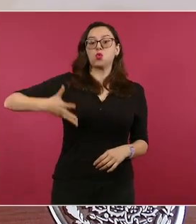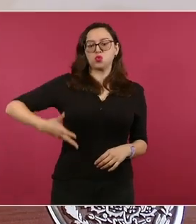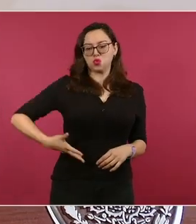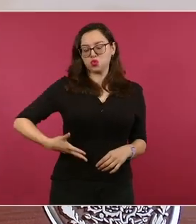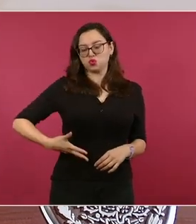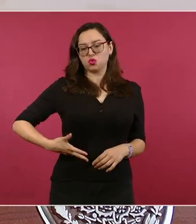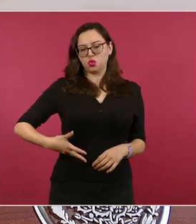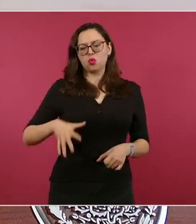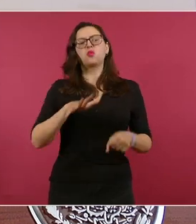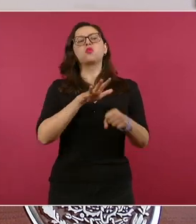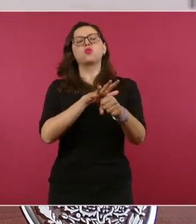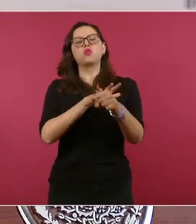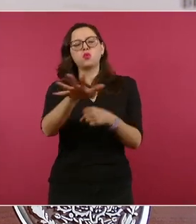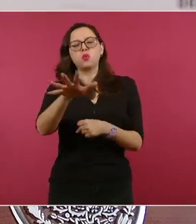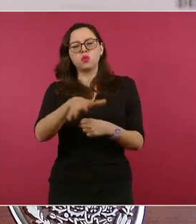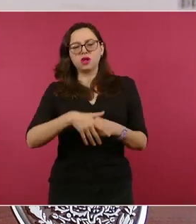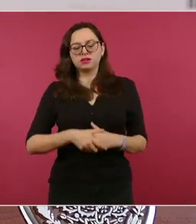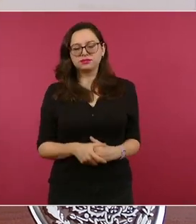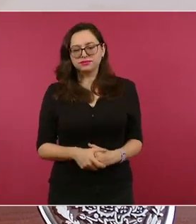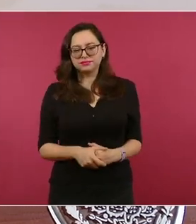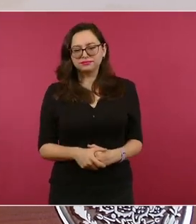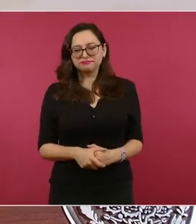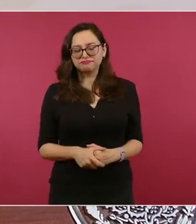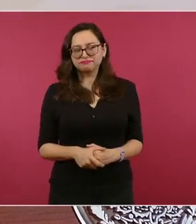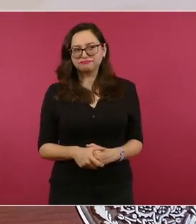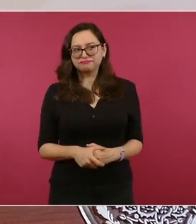es de haber